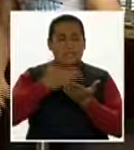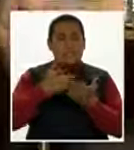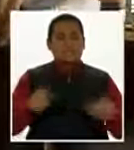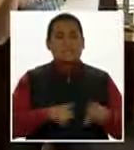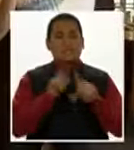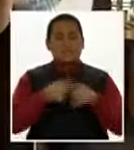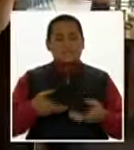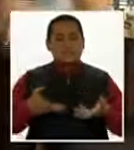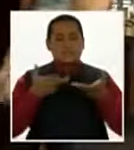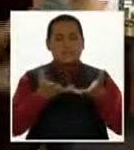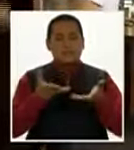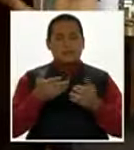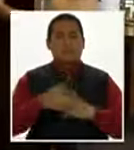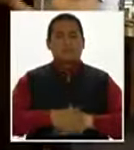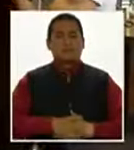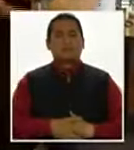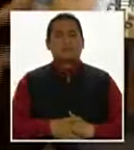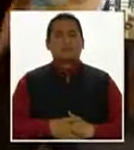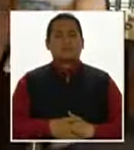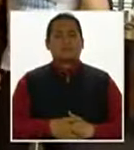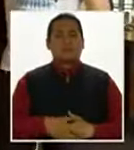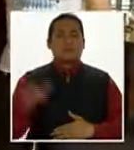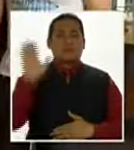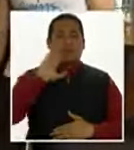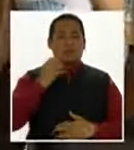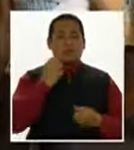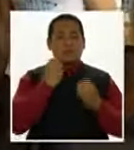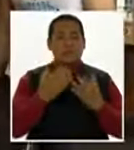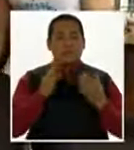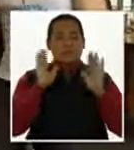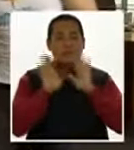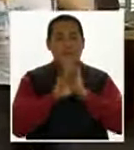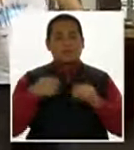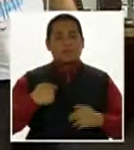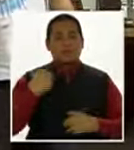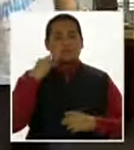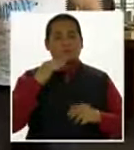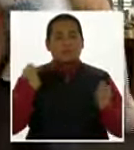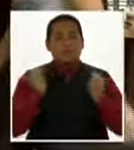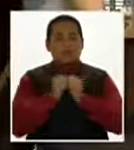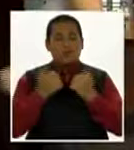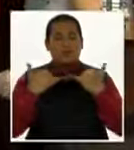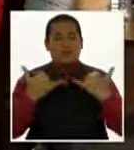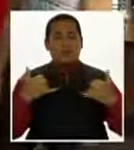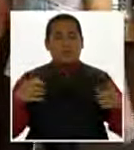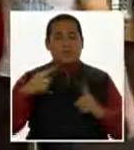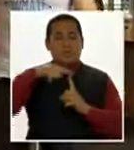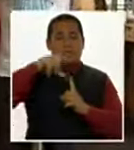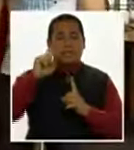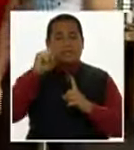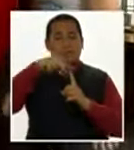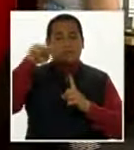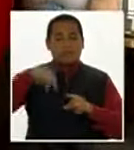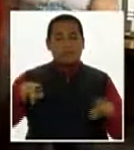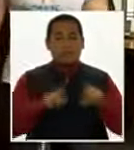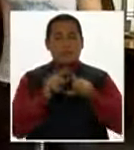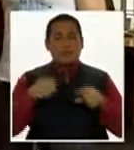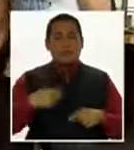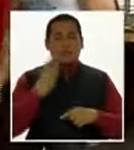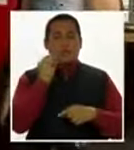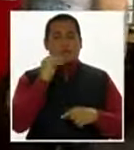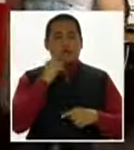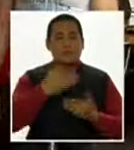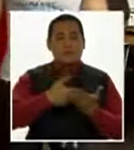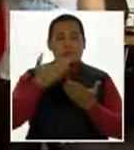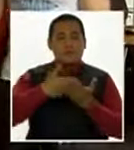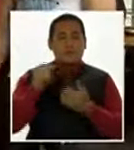texto estaremos aportando a la Teletón. Hola, ¿qué tal? Mi nombre es Matt. Y yo soy André. Y juntos estaremos en la Teletón con esta nueva secuencia